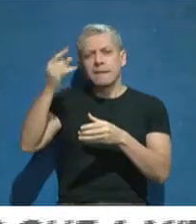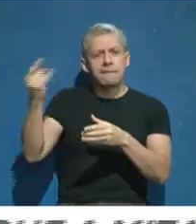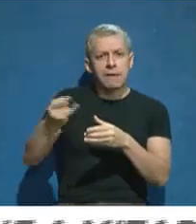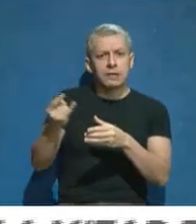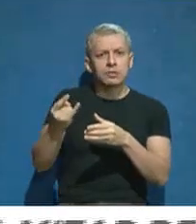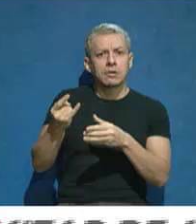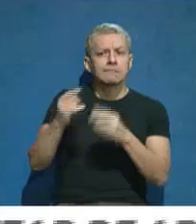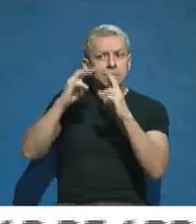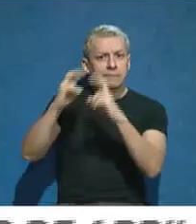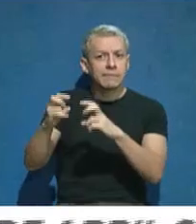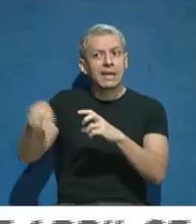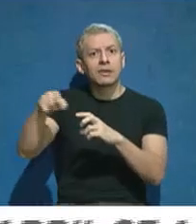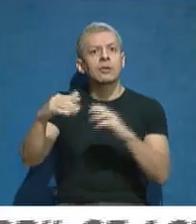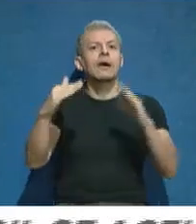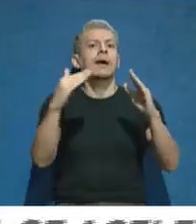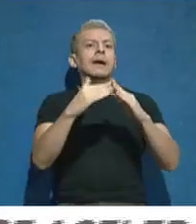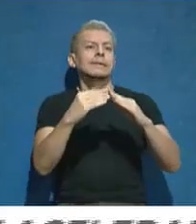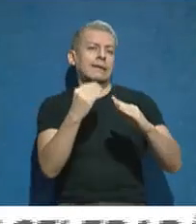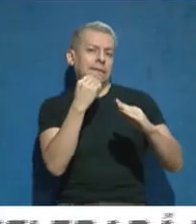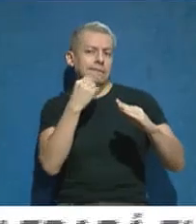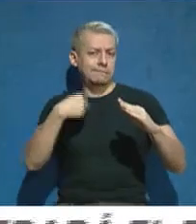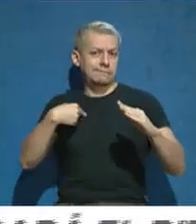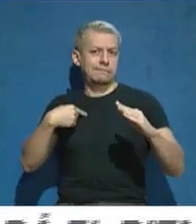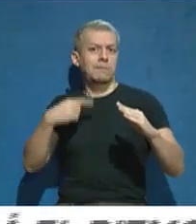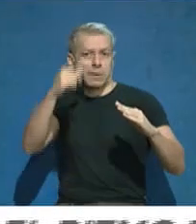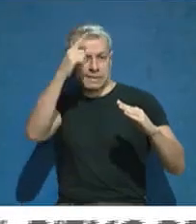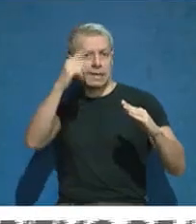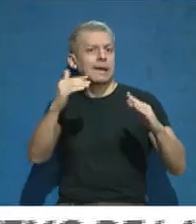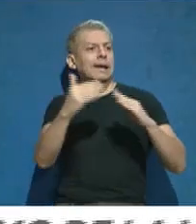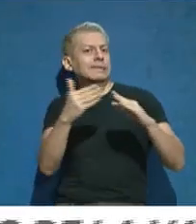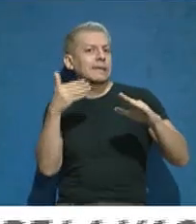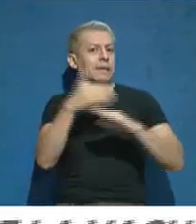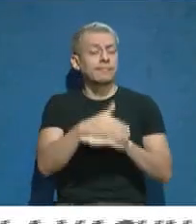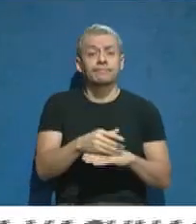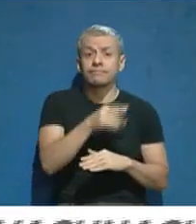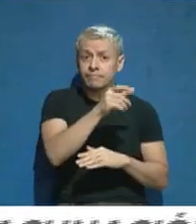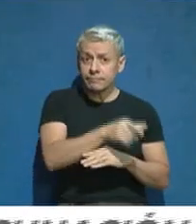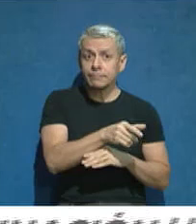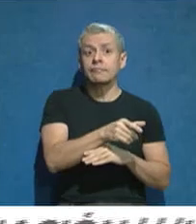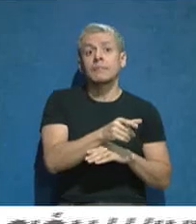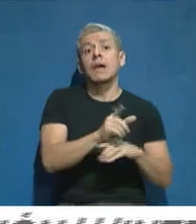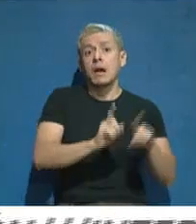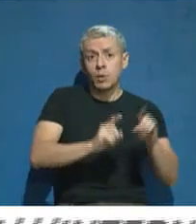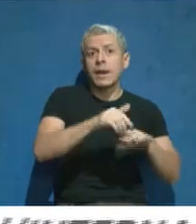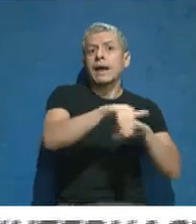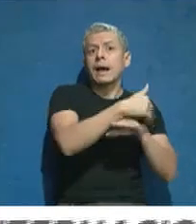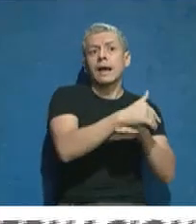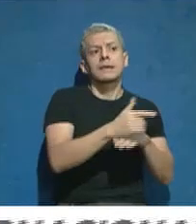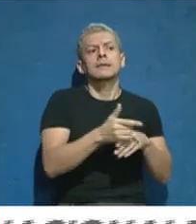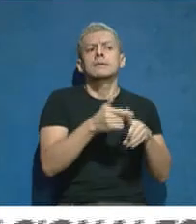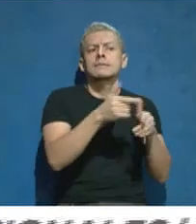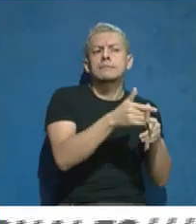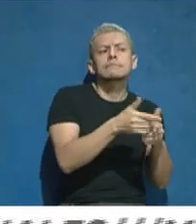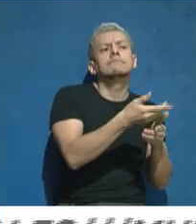Básicamente, eso es lo que hacen cuando llegan a una vivienda particular e incluso algunas de sus víctimas las han abordado en la vía pública, también